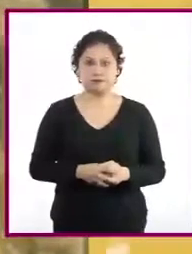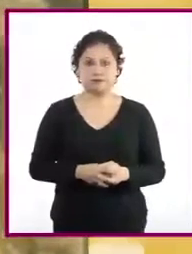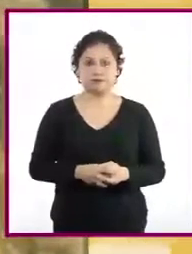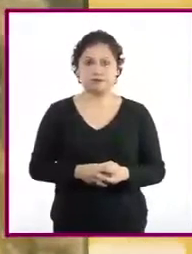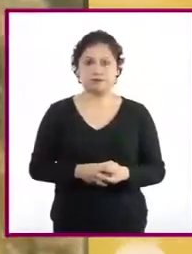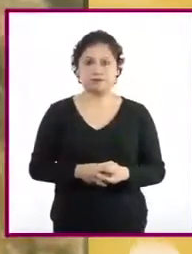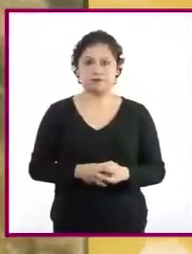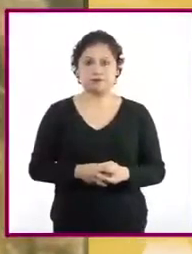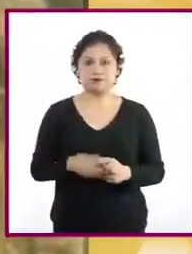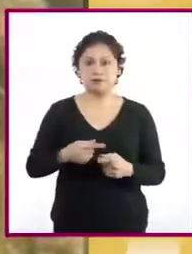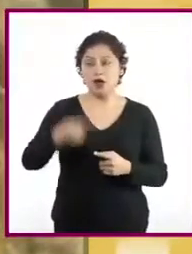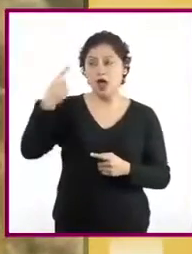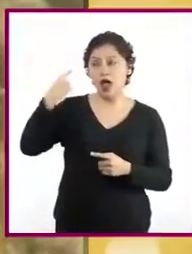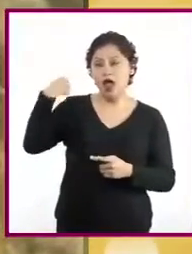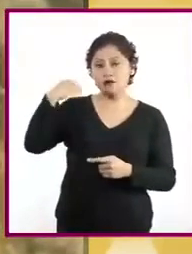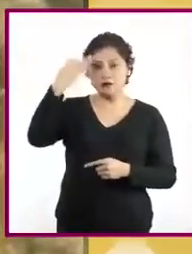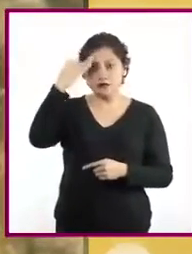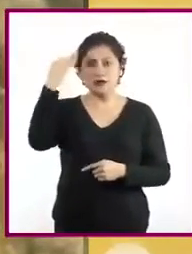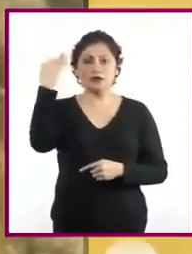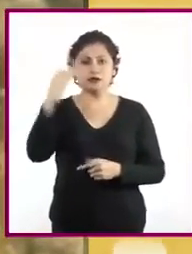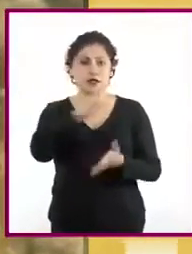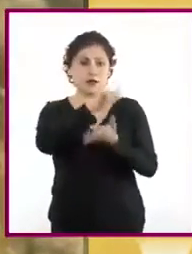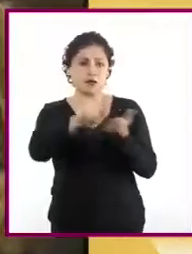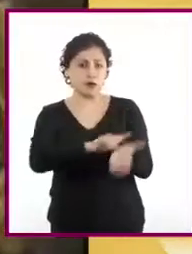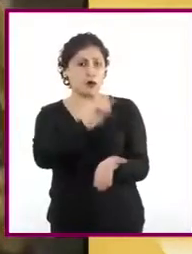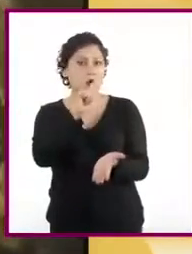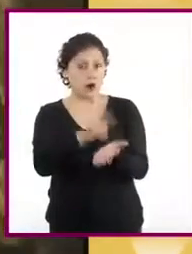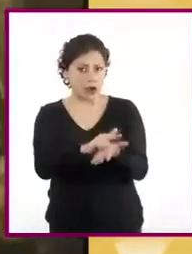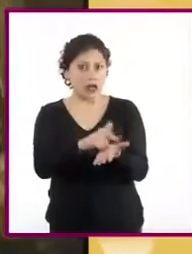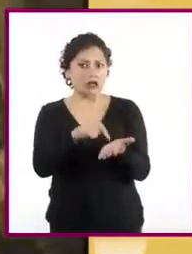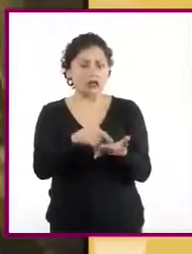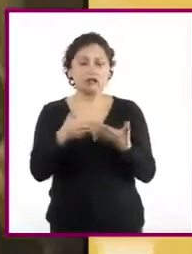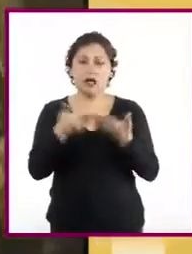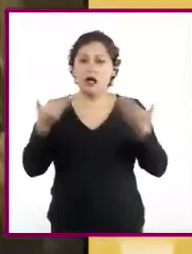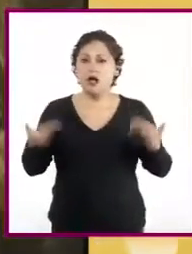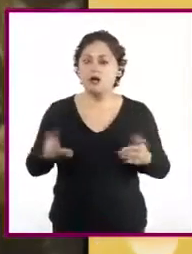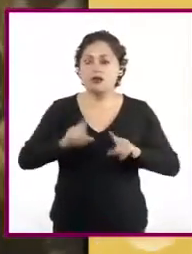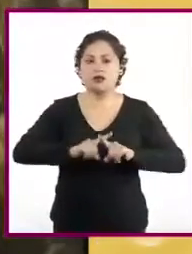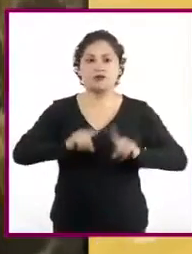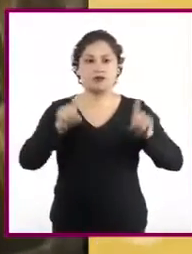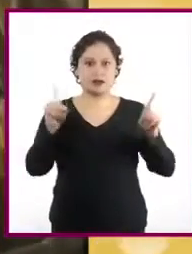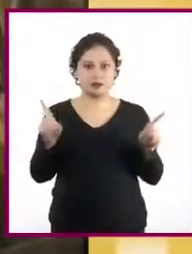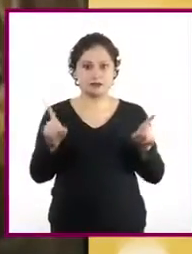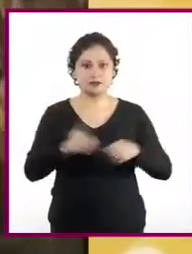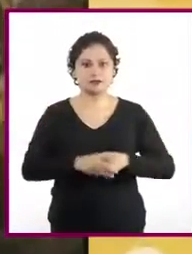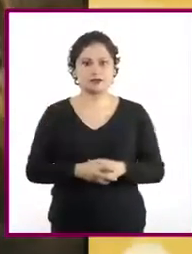En algunas épocas, estas leyes han sido totalmente distintas a las que conocemos.